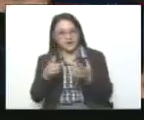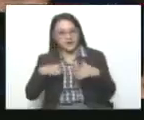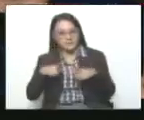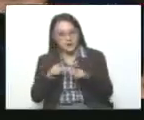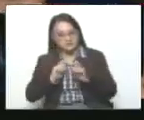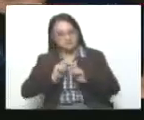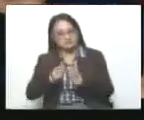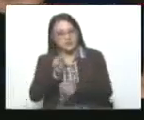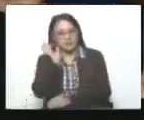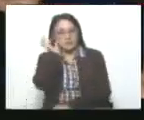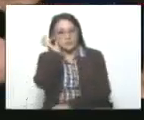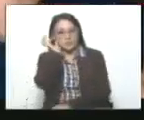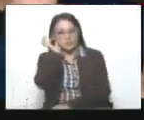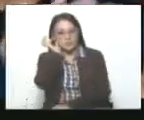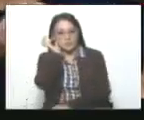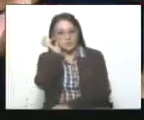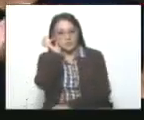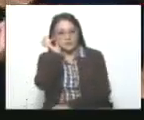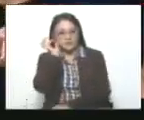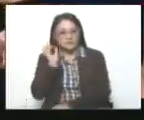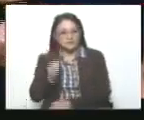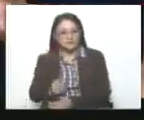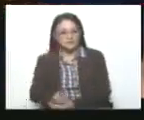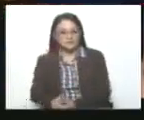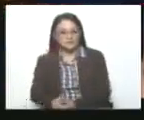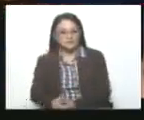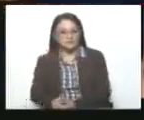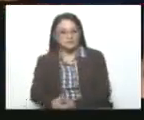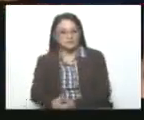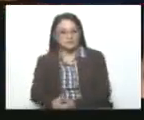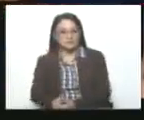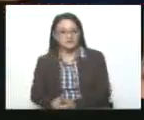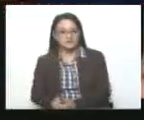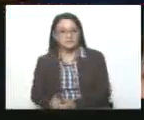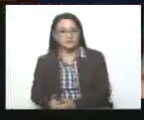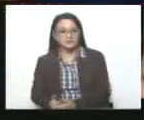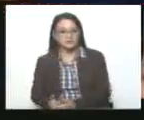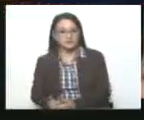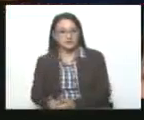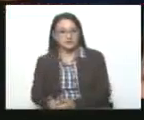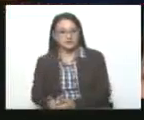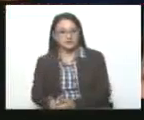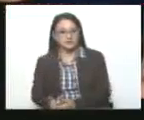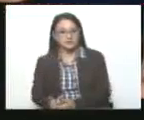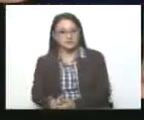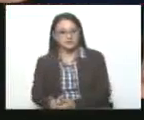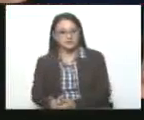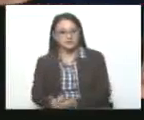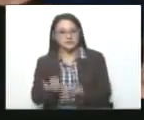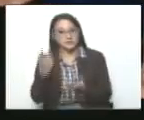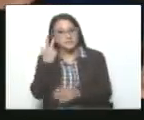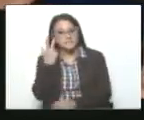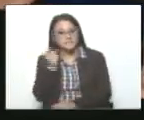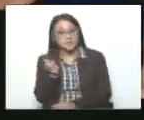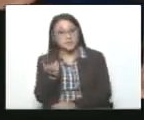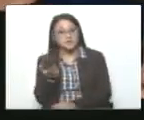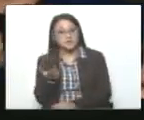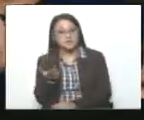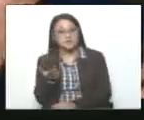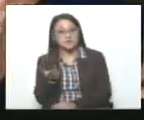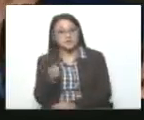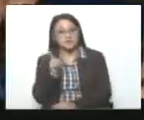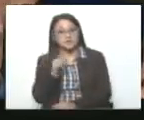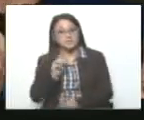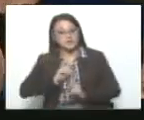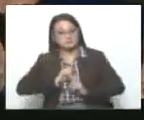destinados a la mujer. Usted no solo ha otorgado dentro de su gabinete espacio para la mujer joven, sino que además las